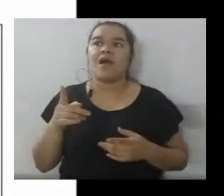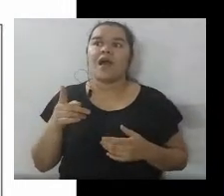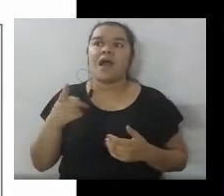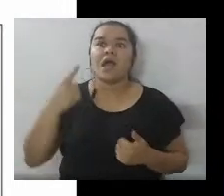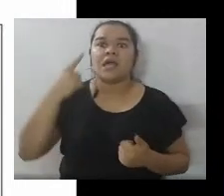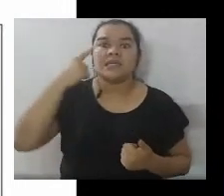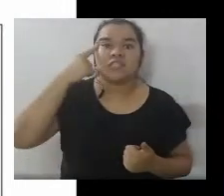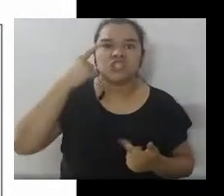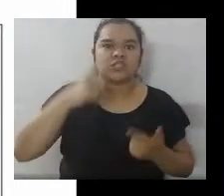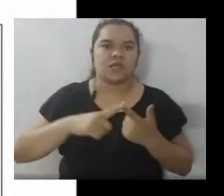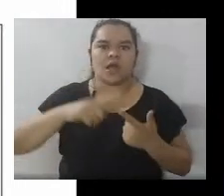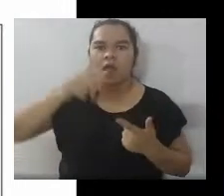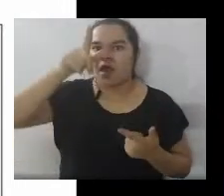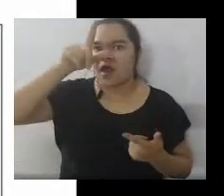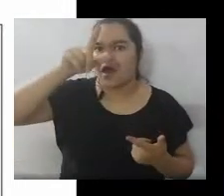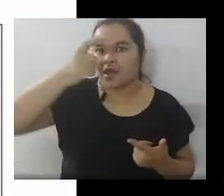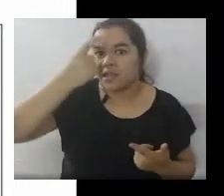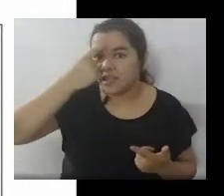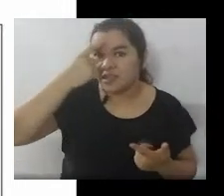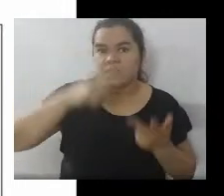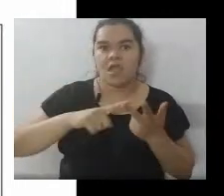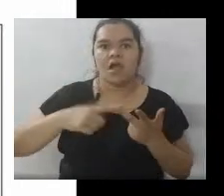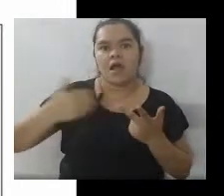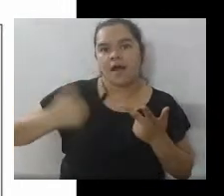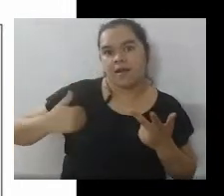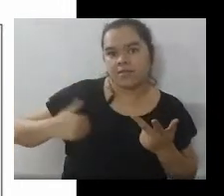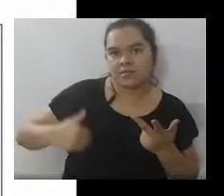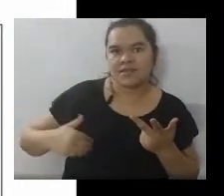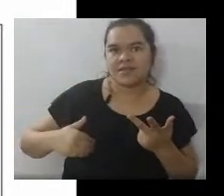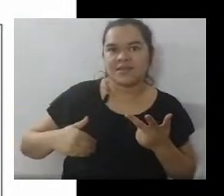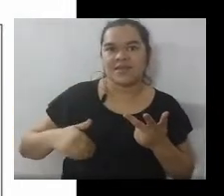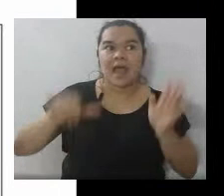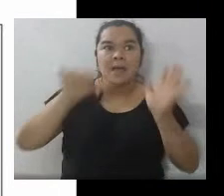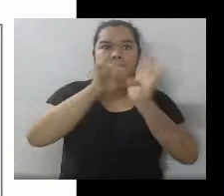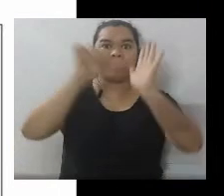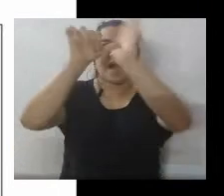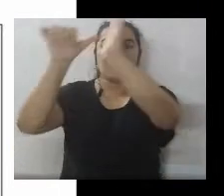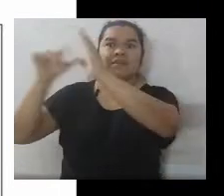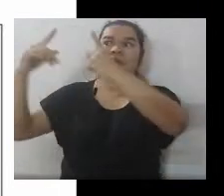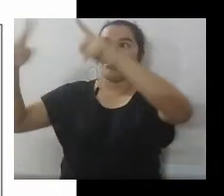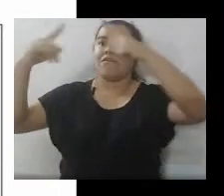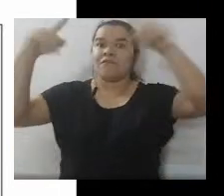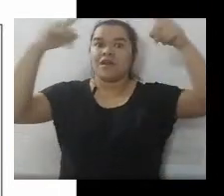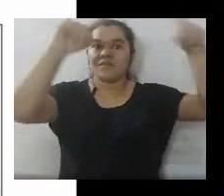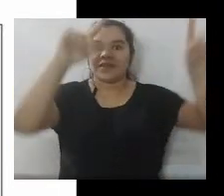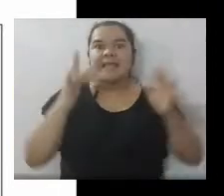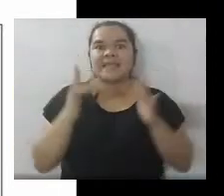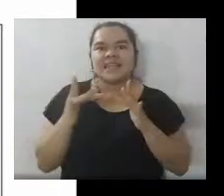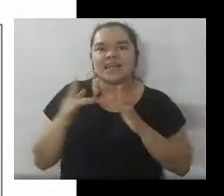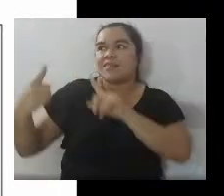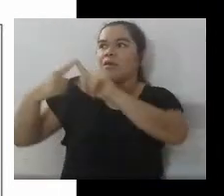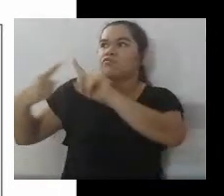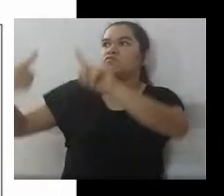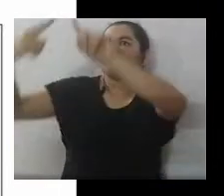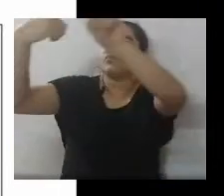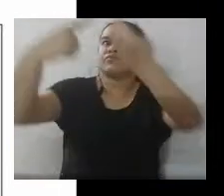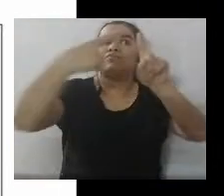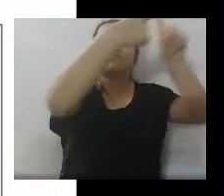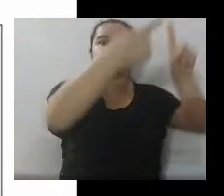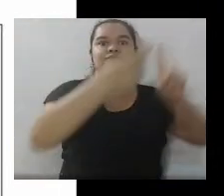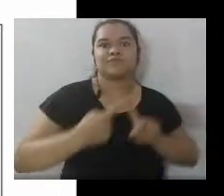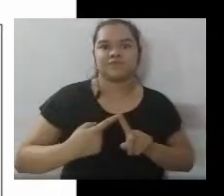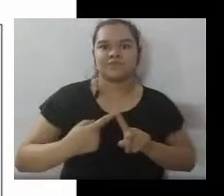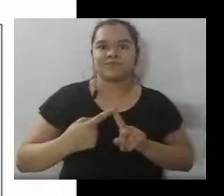un ruso y un argentino, ¿no? Entonces, el idioma universal es el inglés en